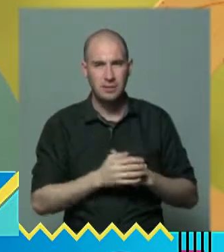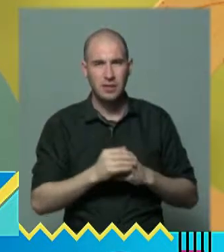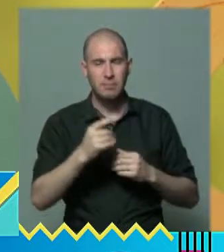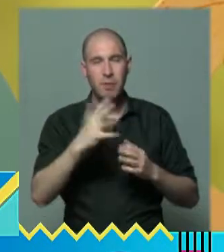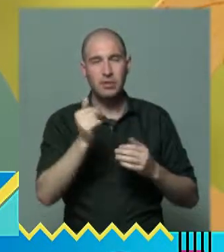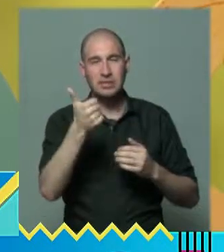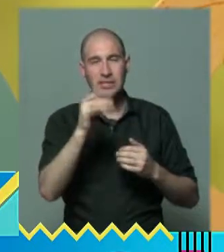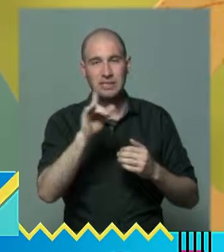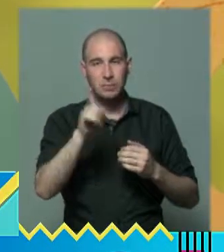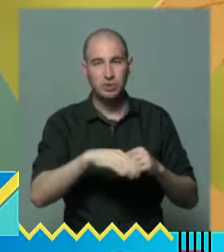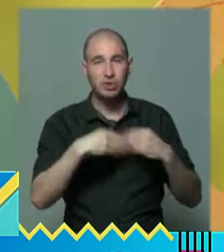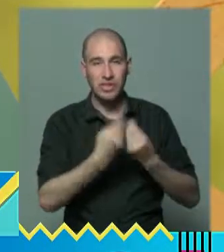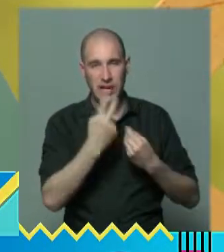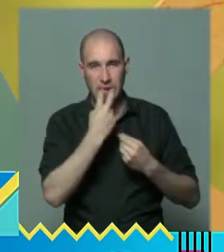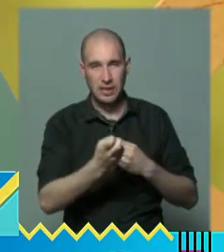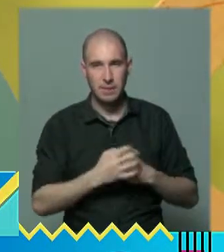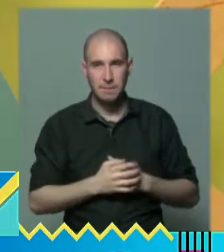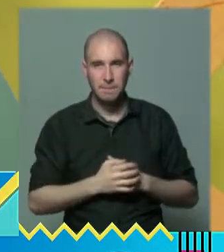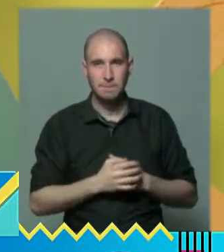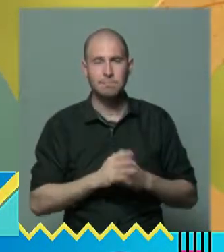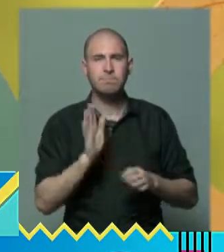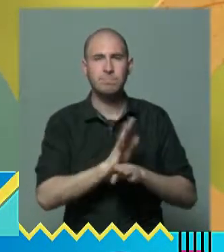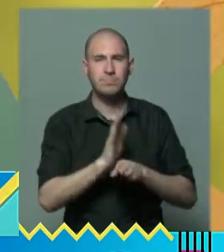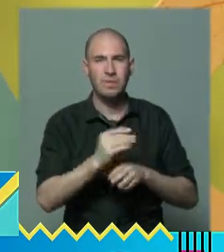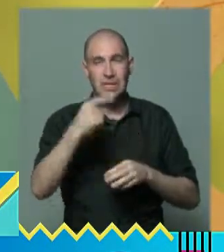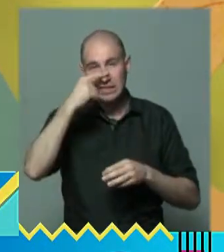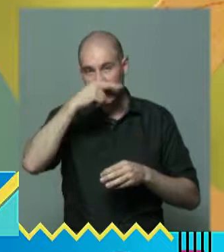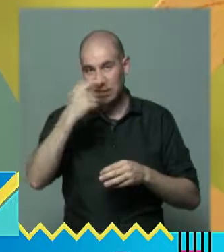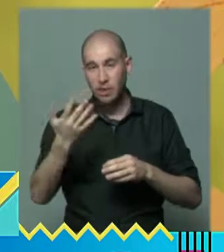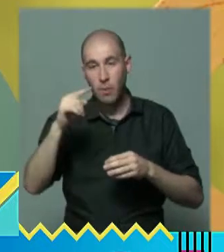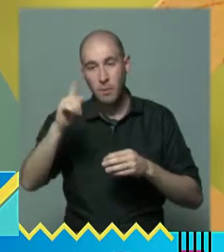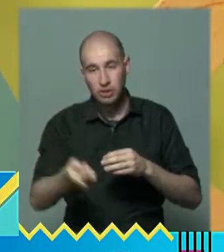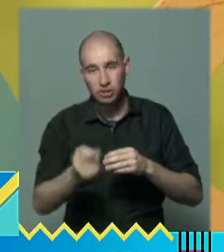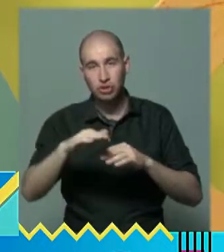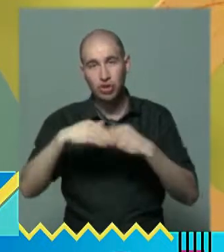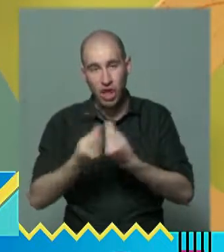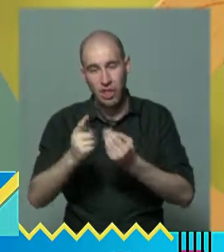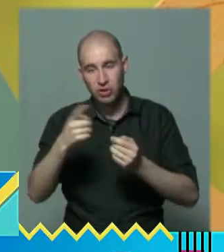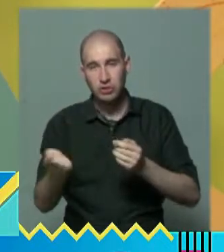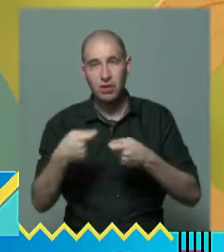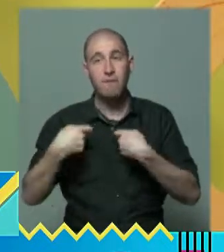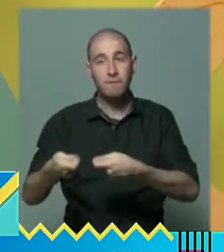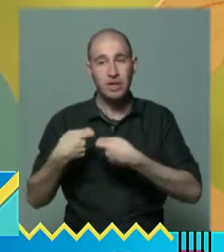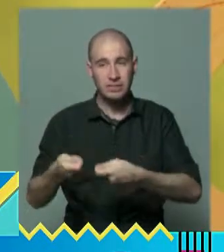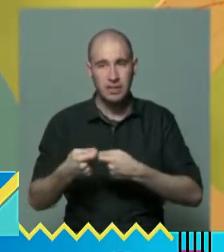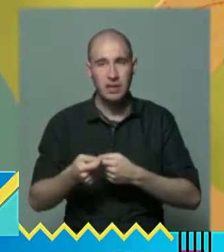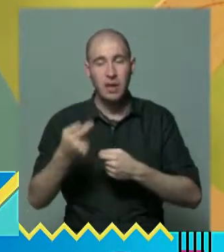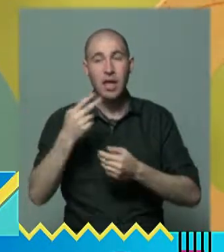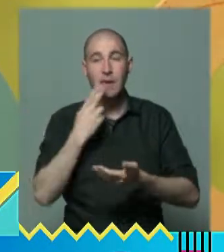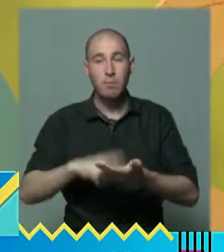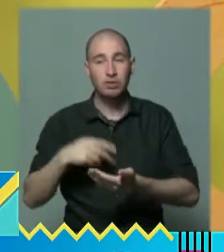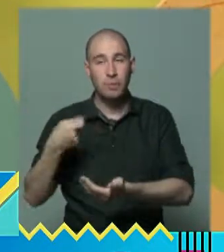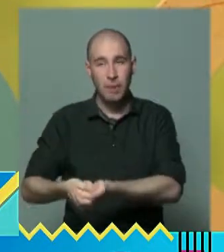del 60% de la energía. O sea que el otro 75% de los usuarios le estaban financiando con sus